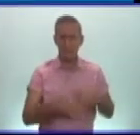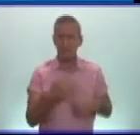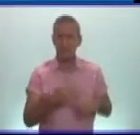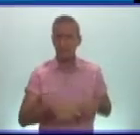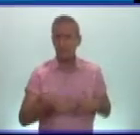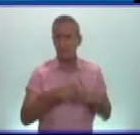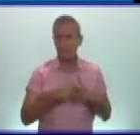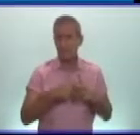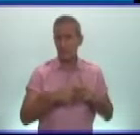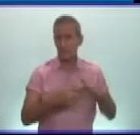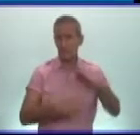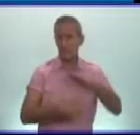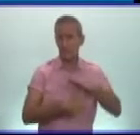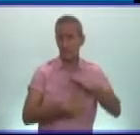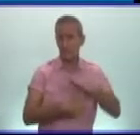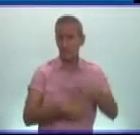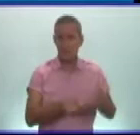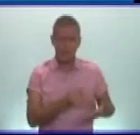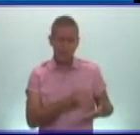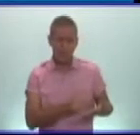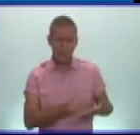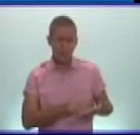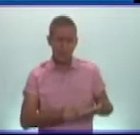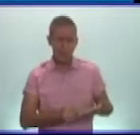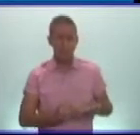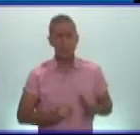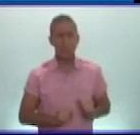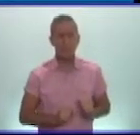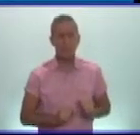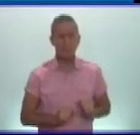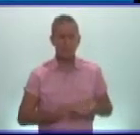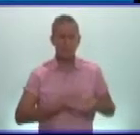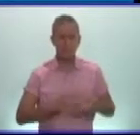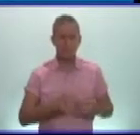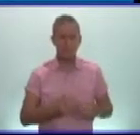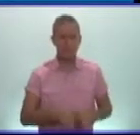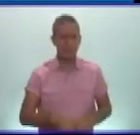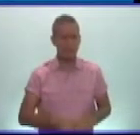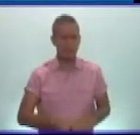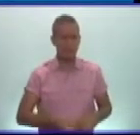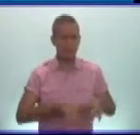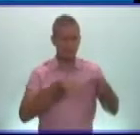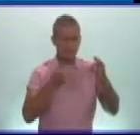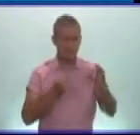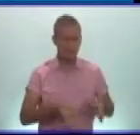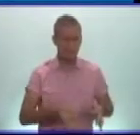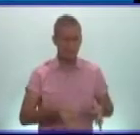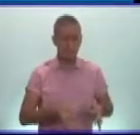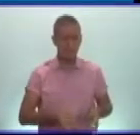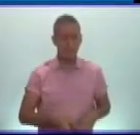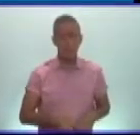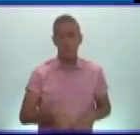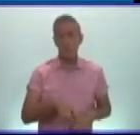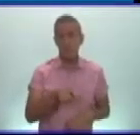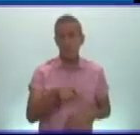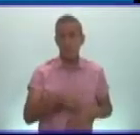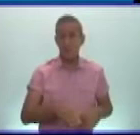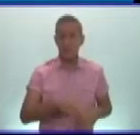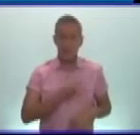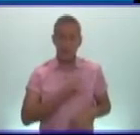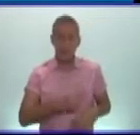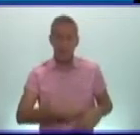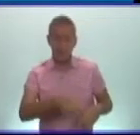lenguaje formal. Para Bernarda, la patria estaba primero que sus necesidades personales. La carta